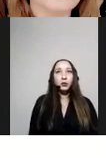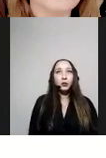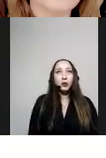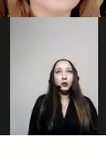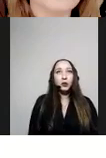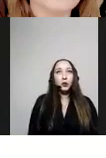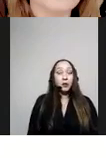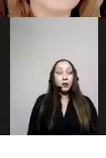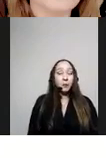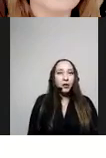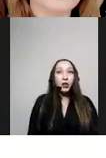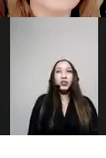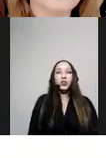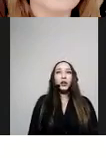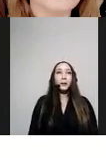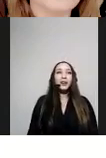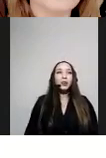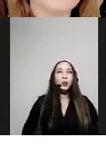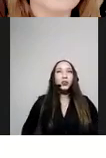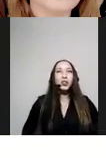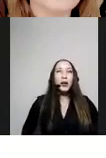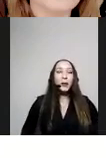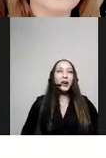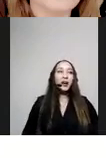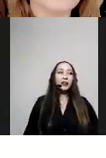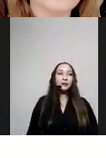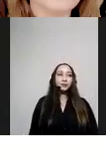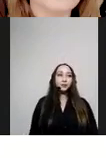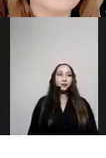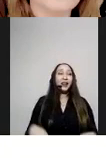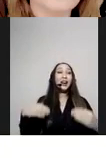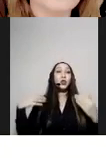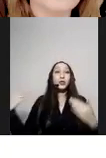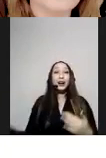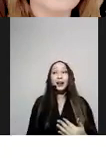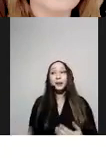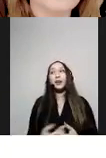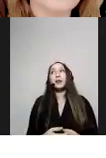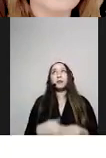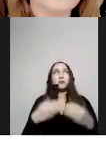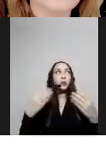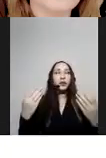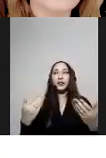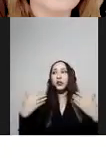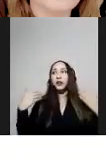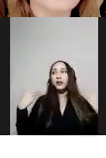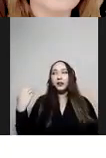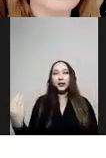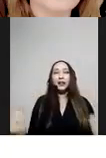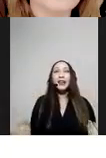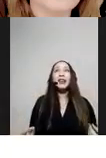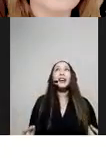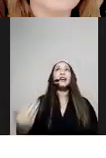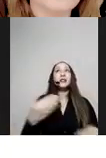siento mis pies en contacto con el piso, cómo siento mis piernas. Al acostarme, puedo reflexionar